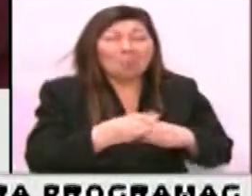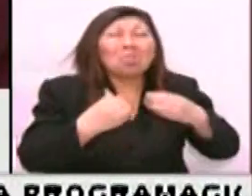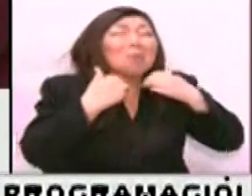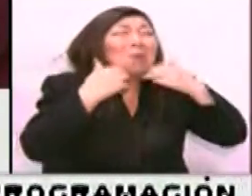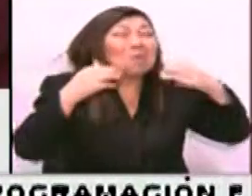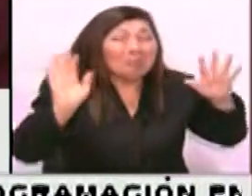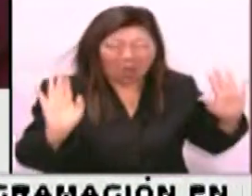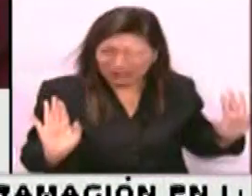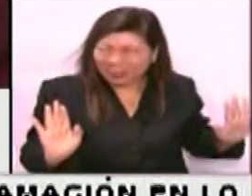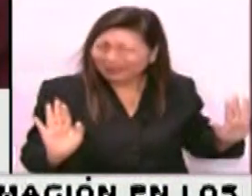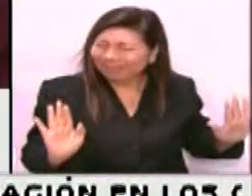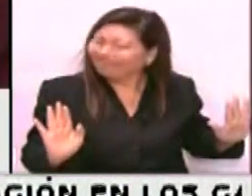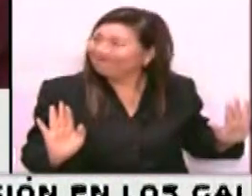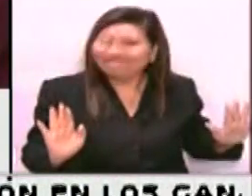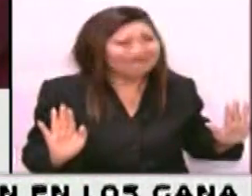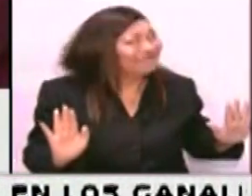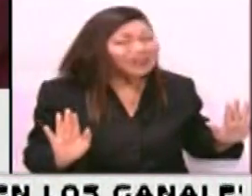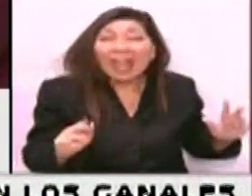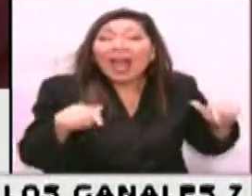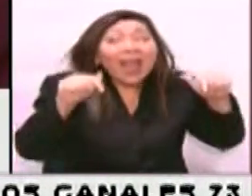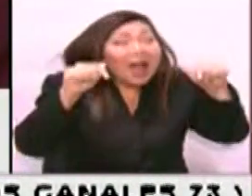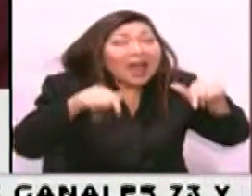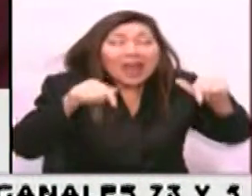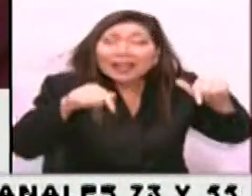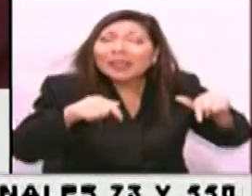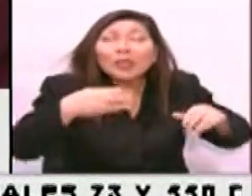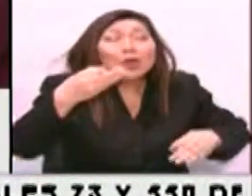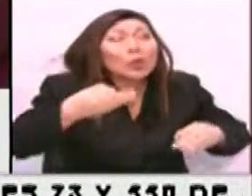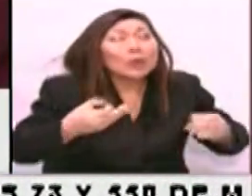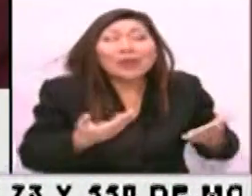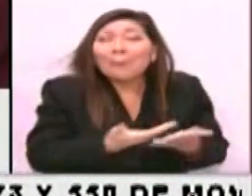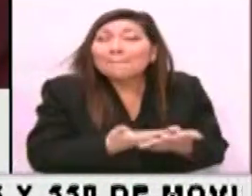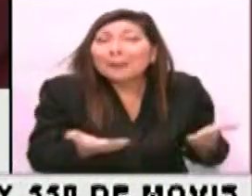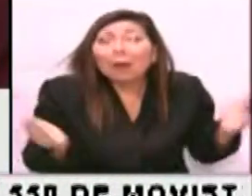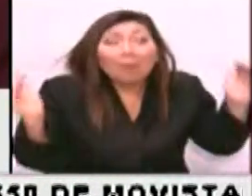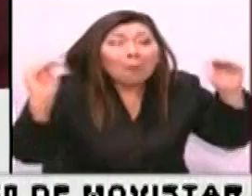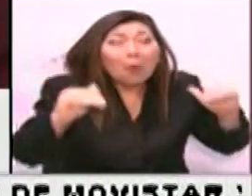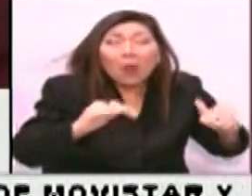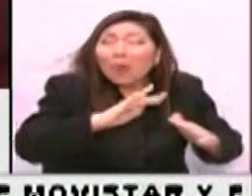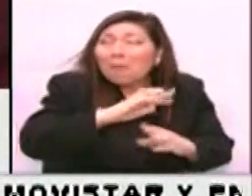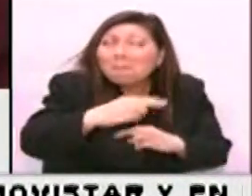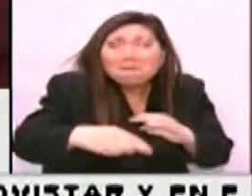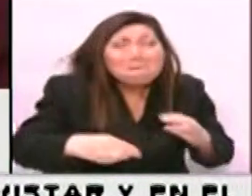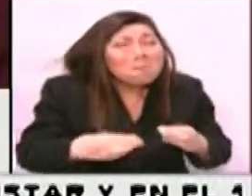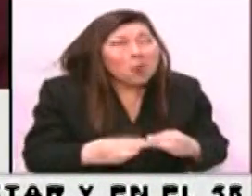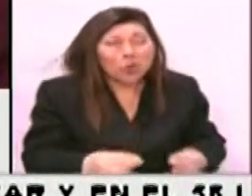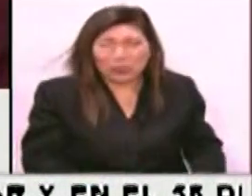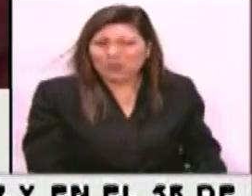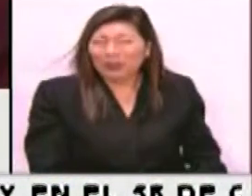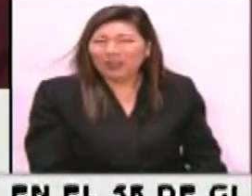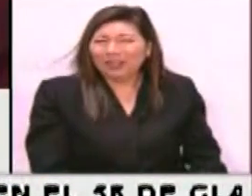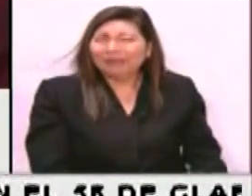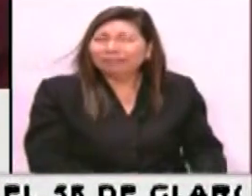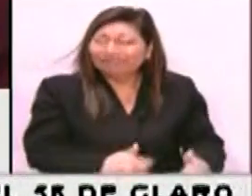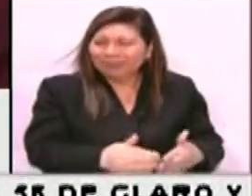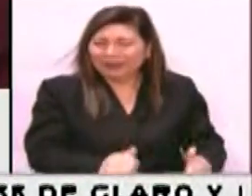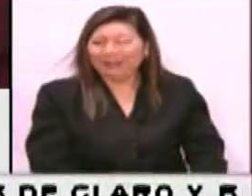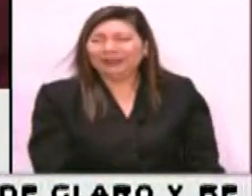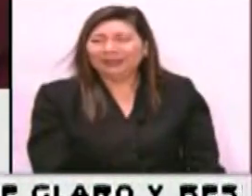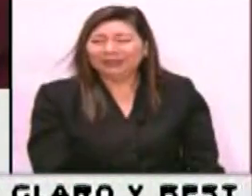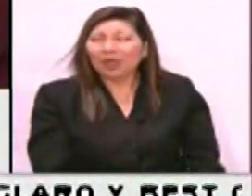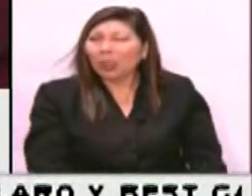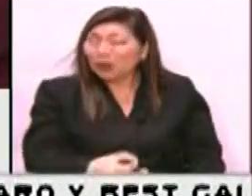importa. El problema es, aquí ni se haría justicia, pero se caería el mundo. O sea, ustedes estarían